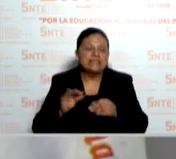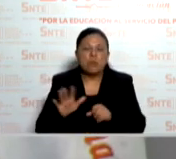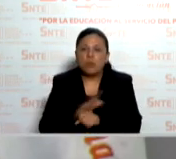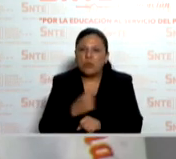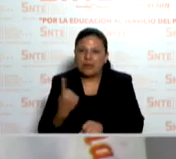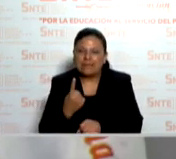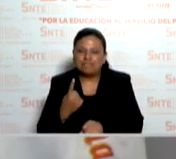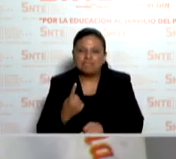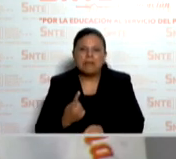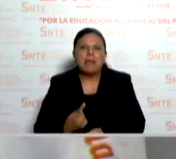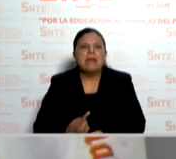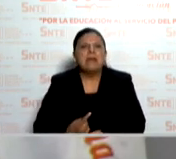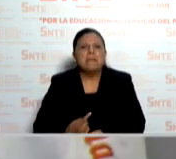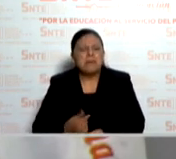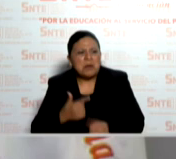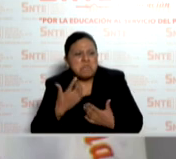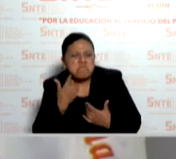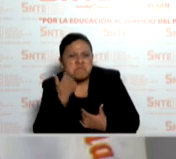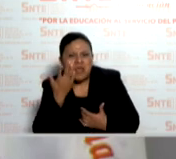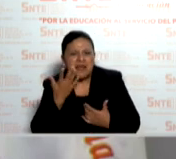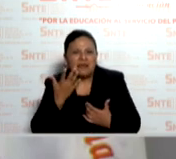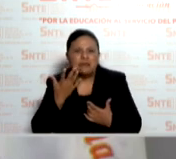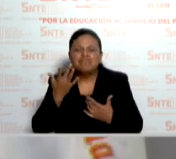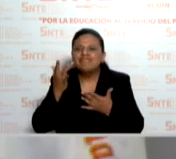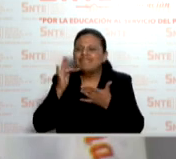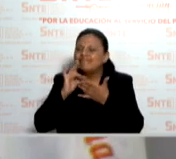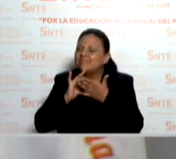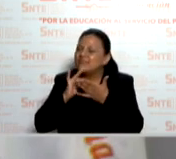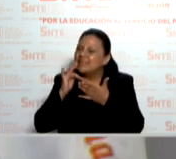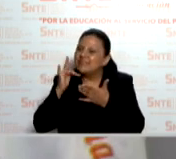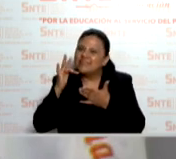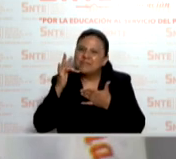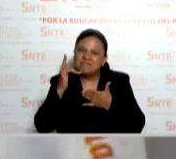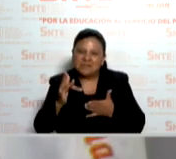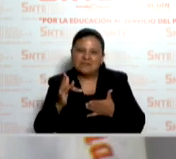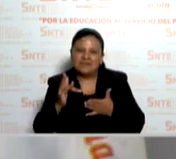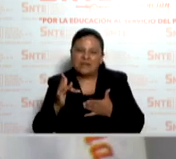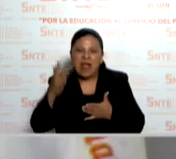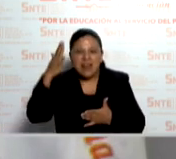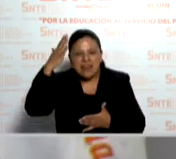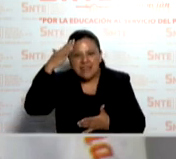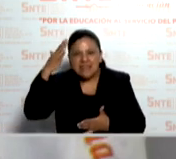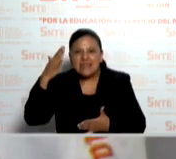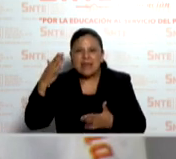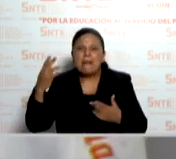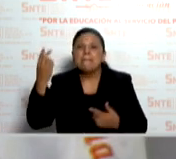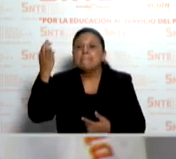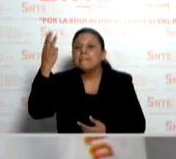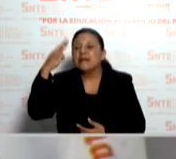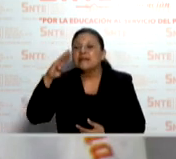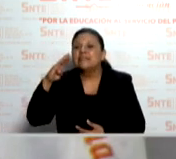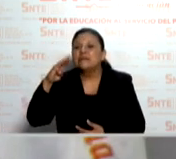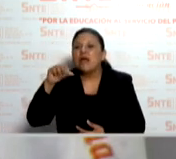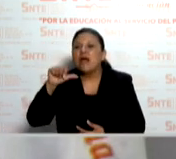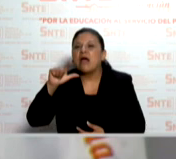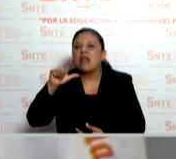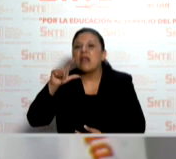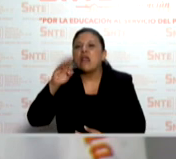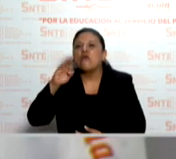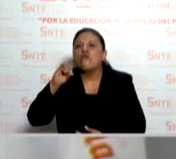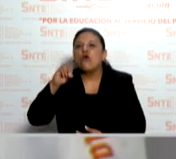lugar, quiero expresar mi profundo agradecimiento a nuestro líder sindical, maestro Alfonso